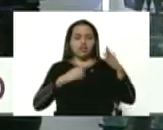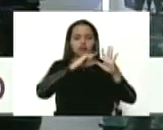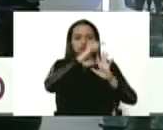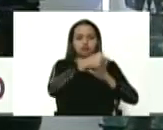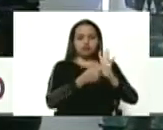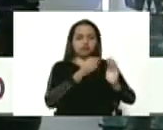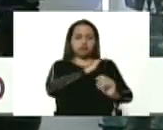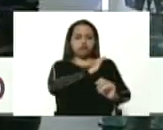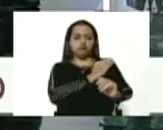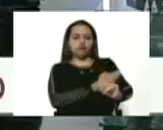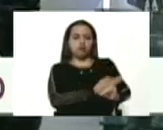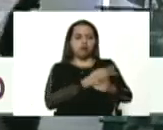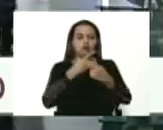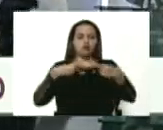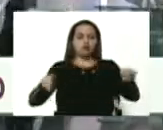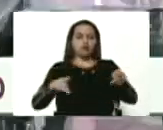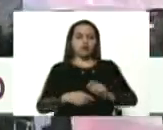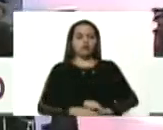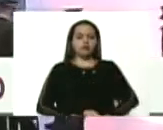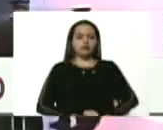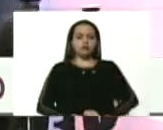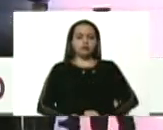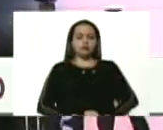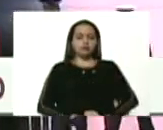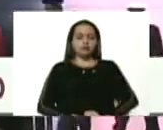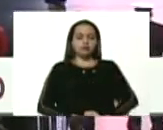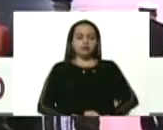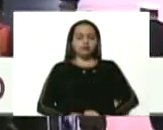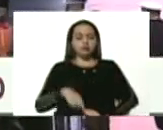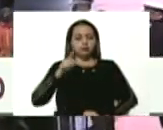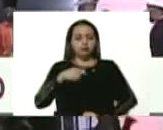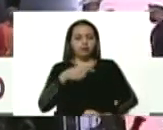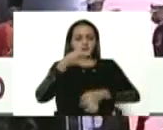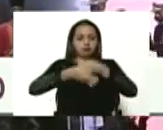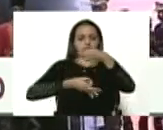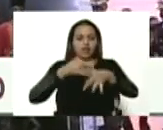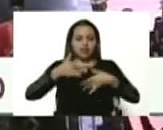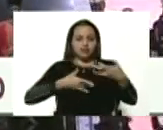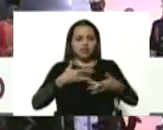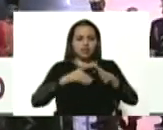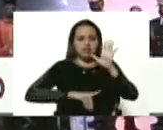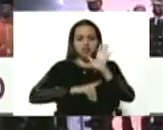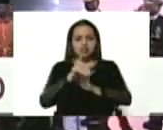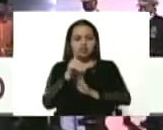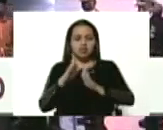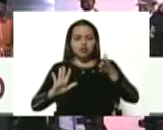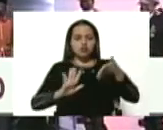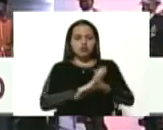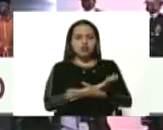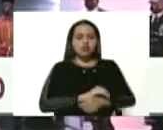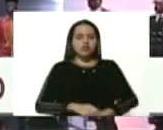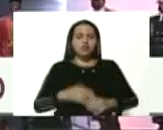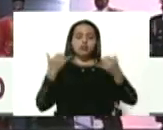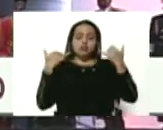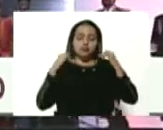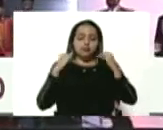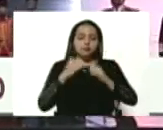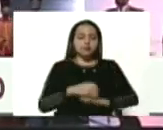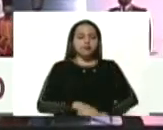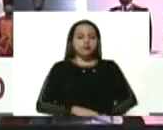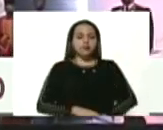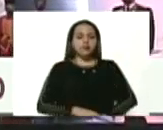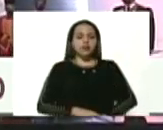Mayor del Cuerpo Castrense. Hemos destacado que el acto se desarrolla en el contexto de celebrarse